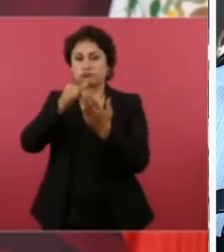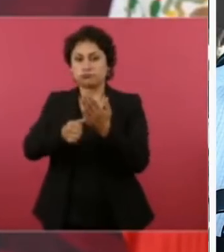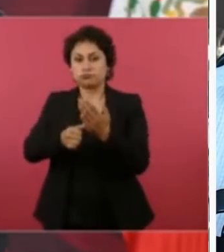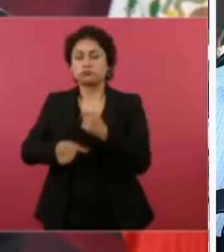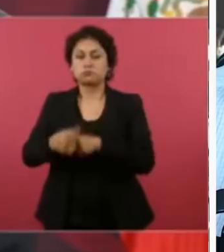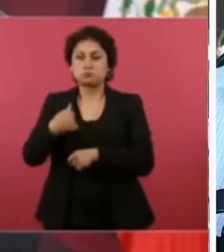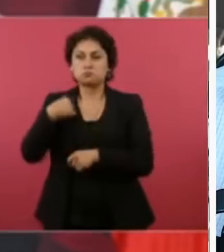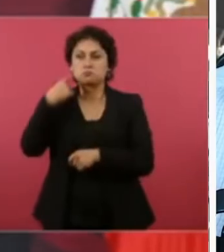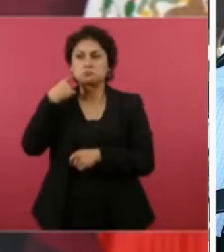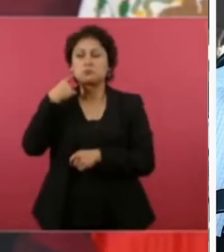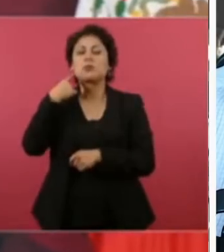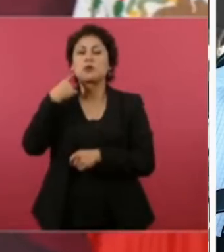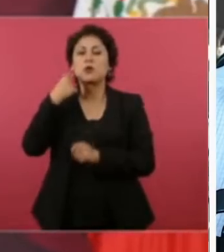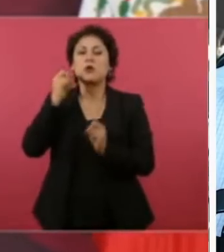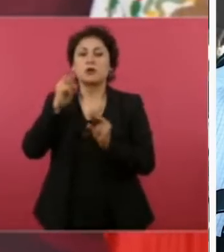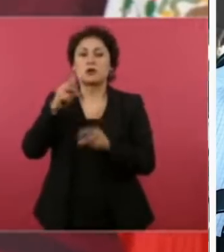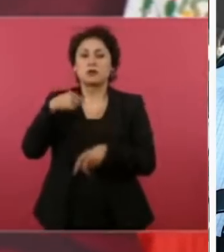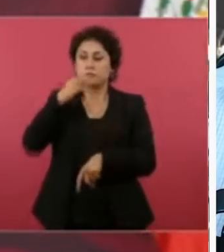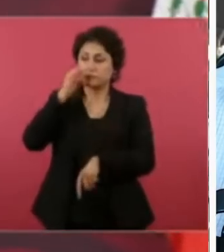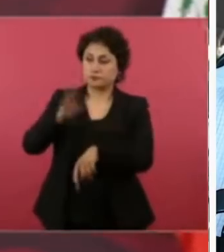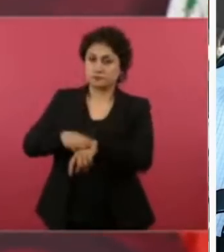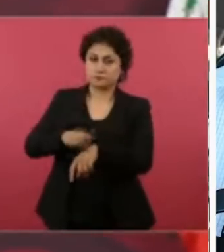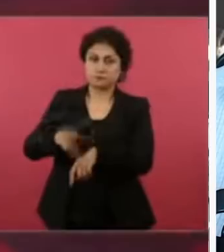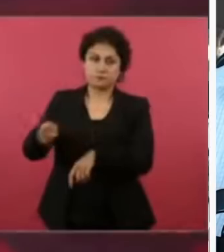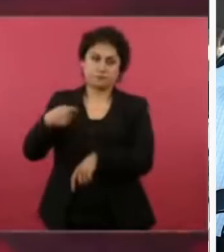y le pedí a Beatriz que me ayuda